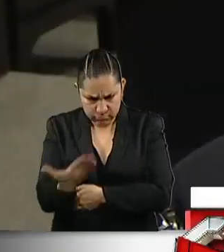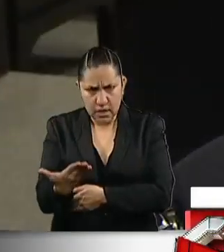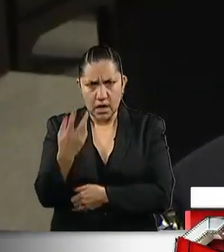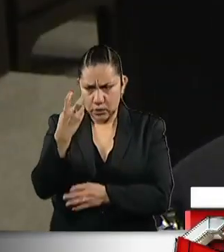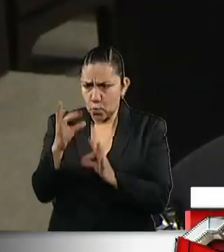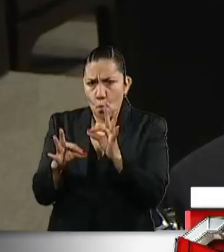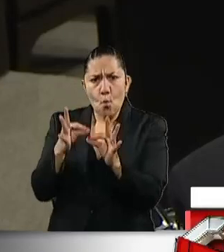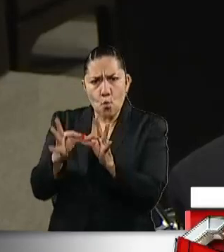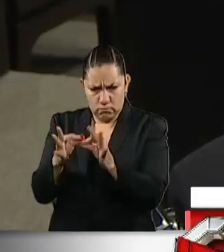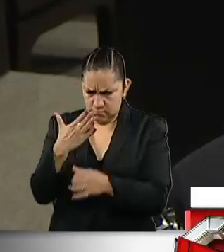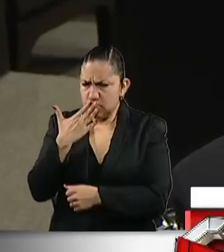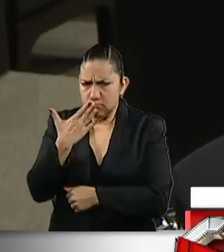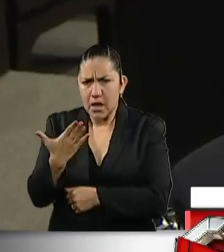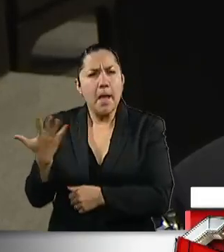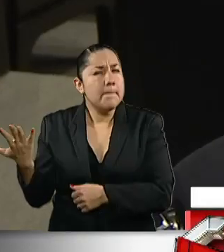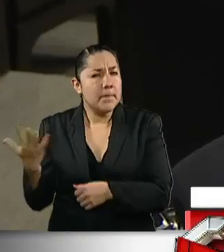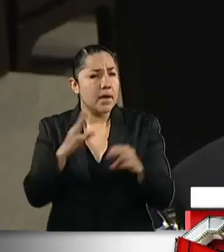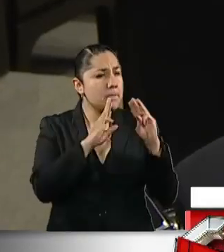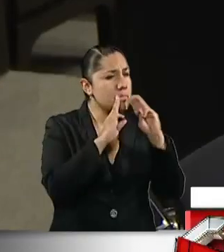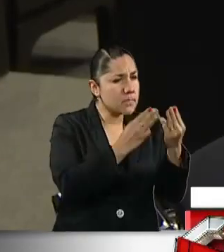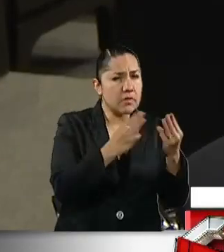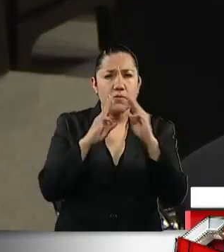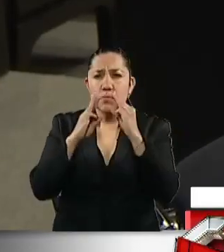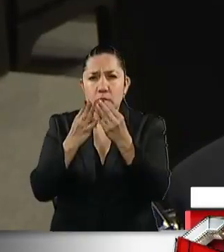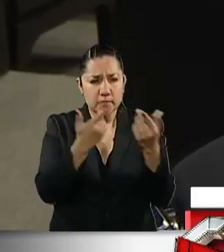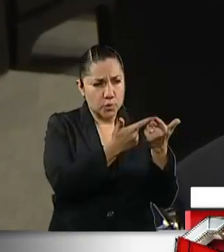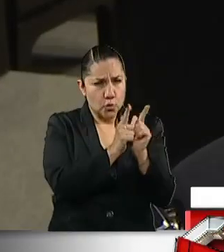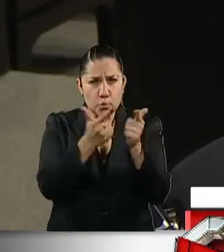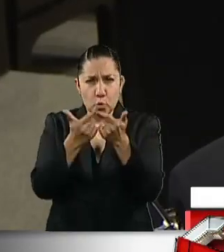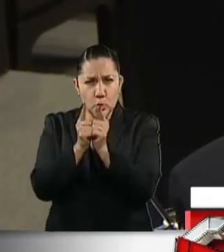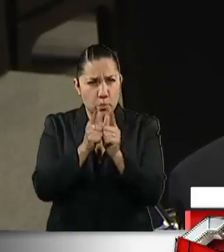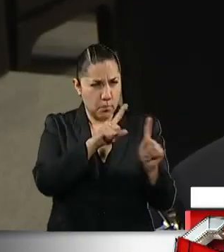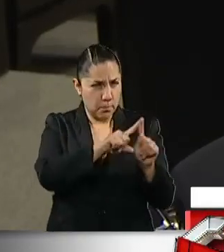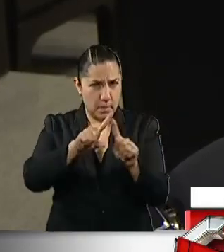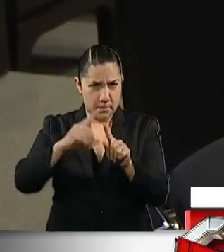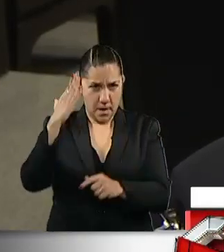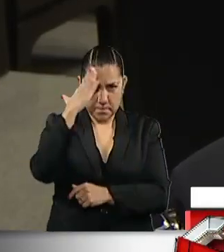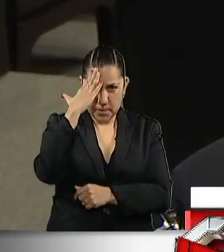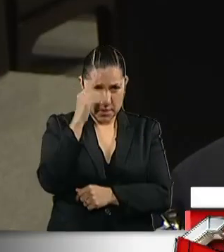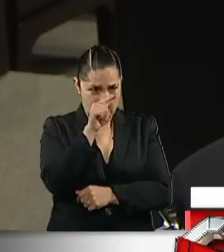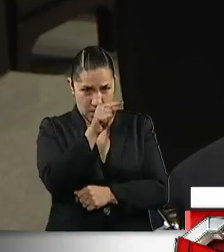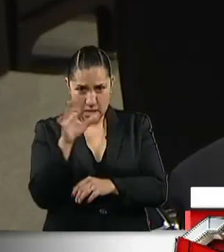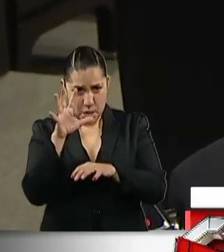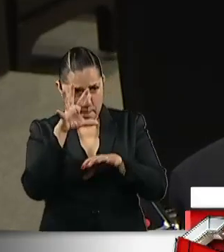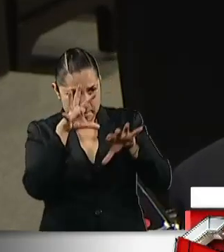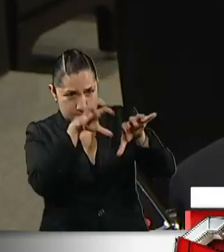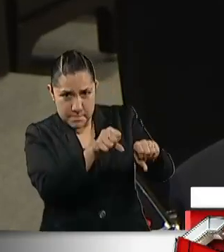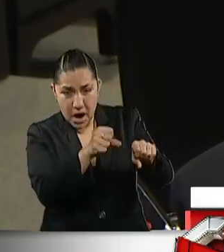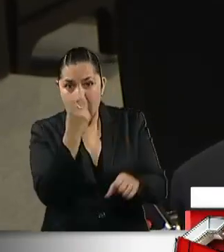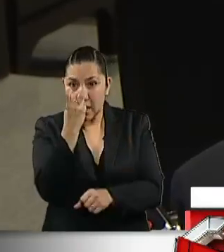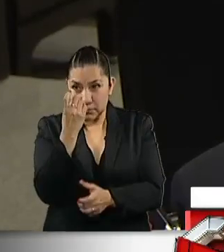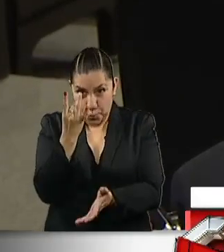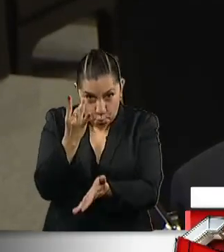los grandes jefes de las mafias no son parte exclusivamente de una estrategia de seguridad. Por